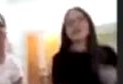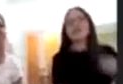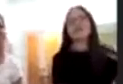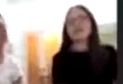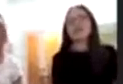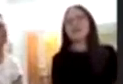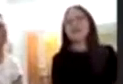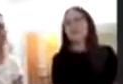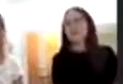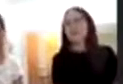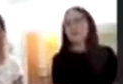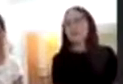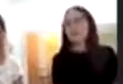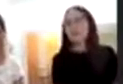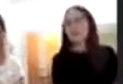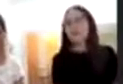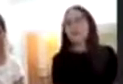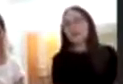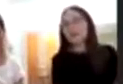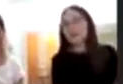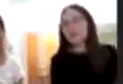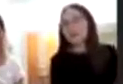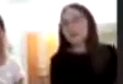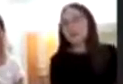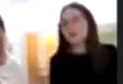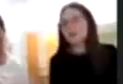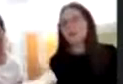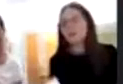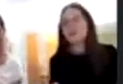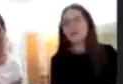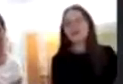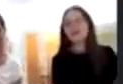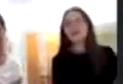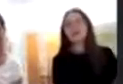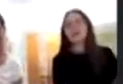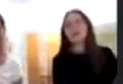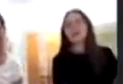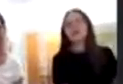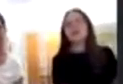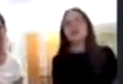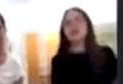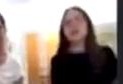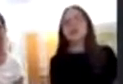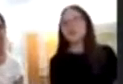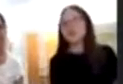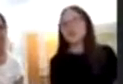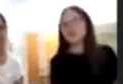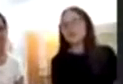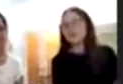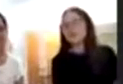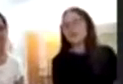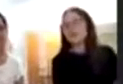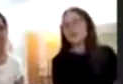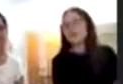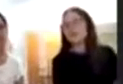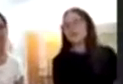de brindar un equilibrio en el medio ambiente que habitamos. Y bueno, este es un poco